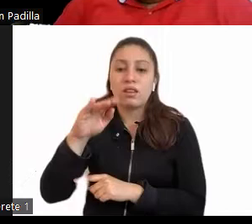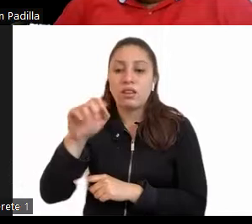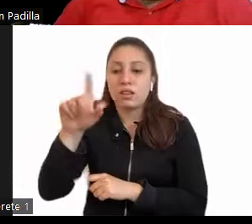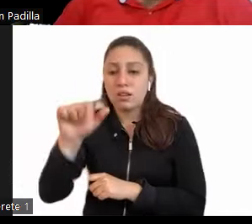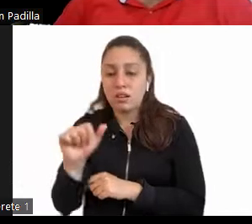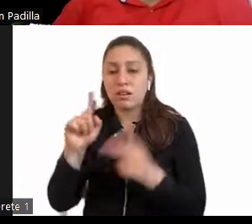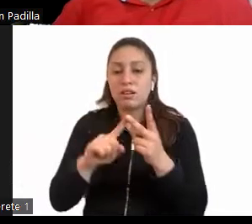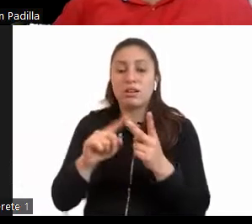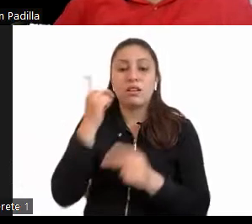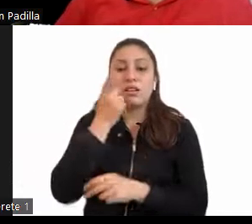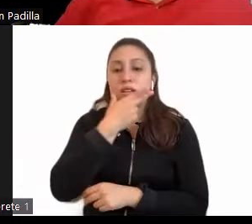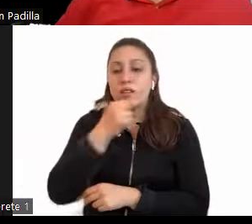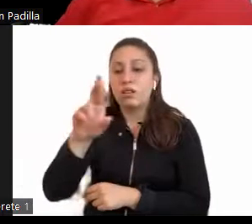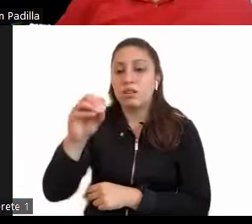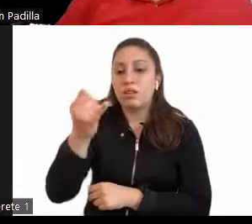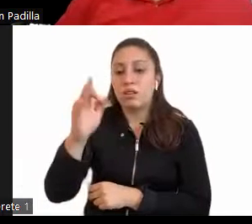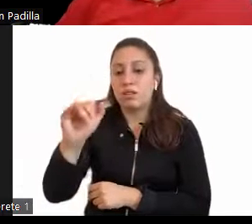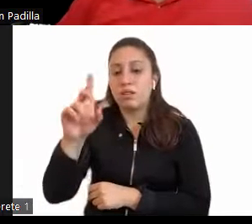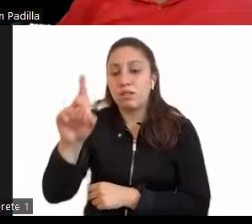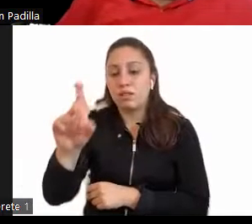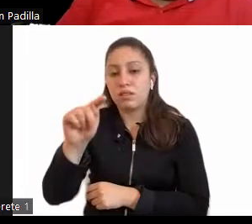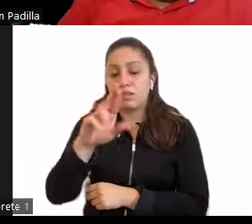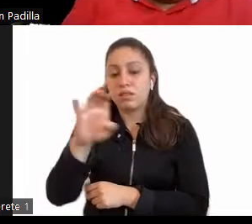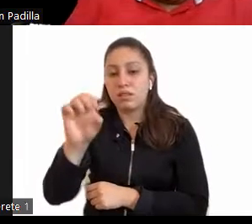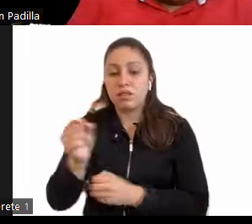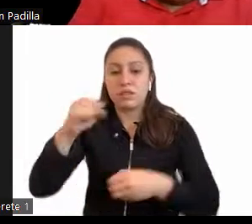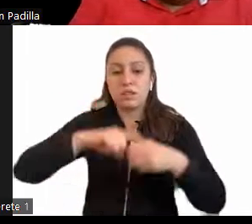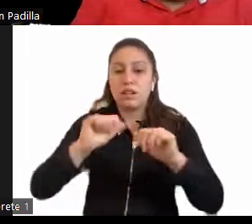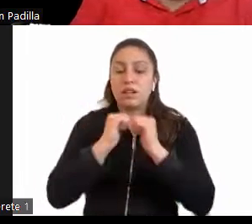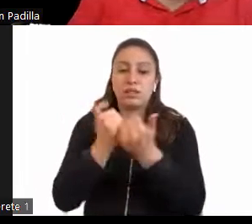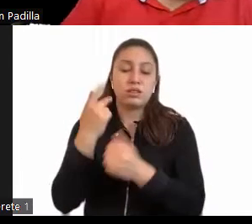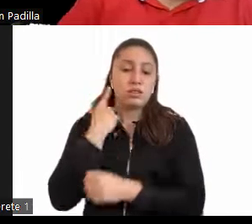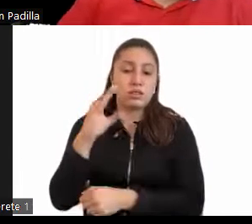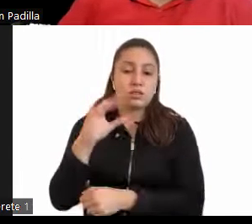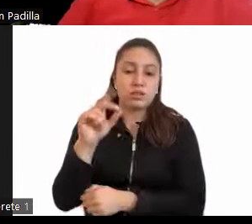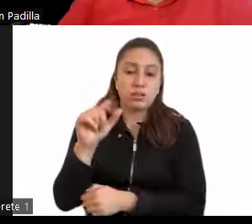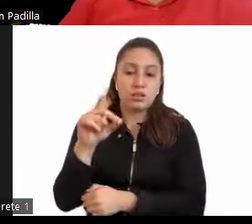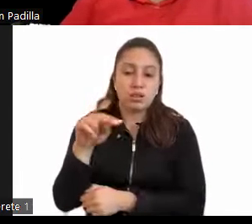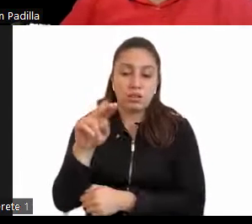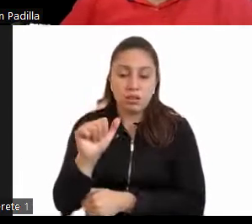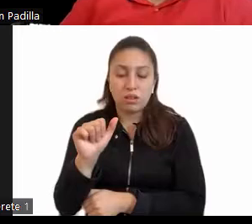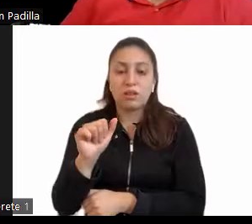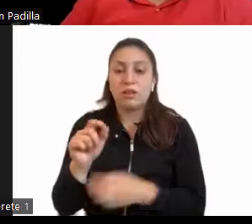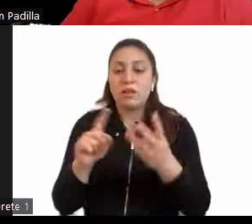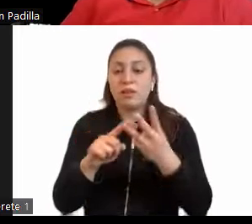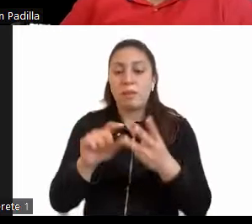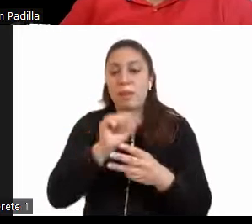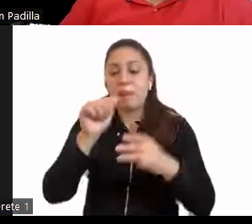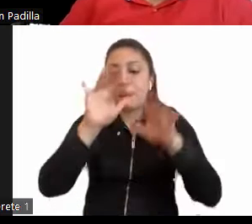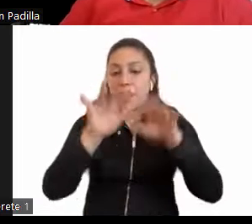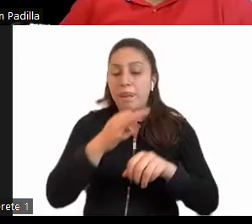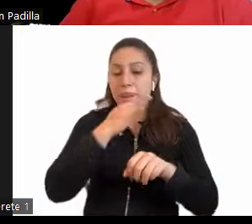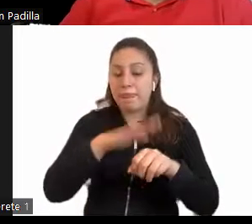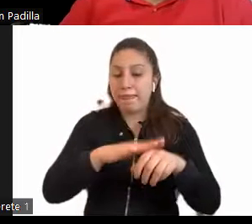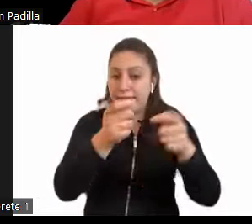y el diputado Roy Fitt Torres González, integrantes de la Asociación Parlamentaria Ciudadana, se recibió un comunicado con fecha 3 de